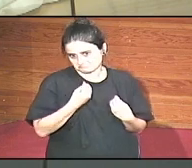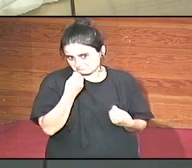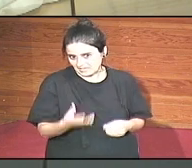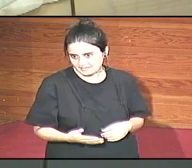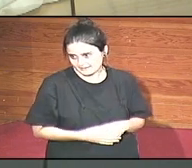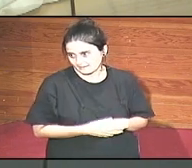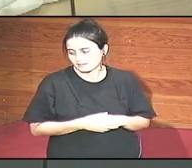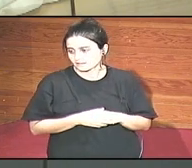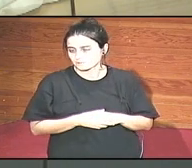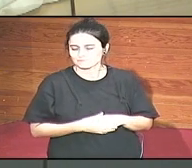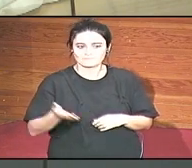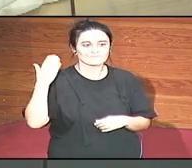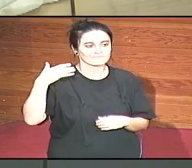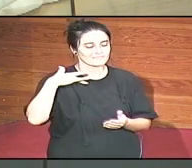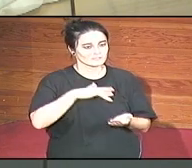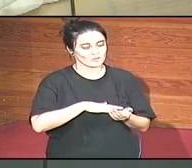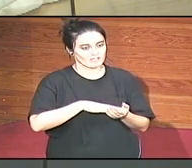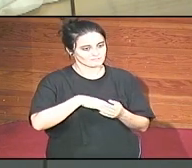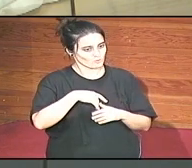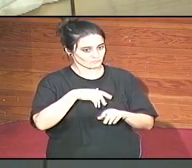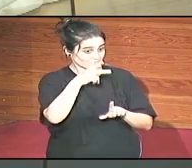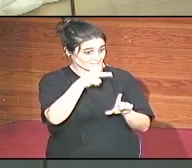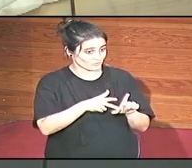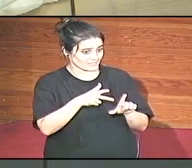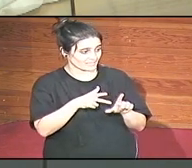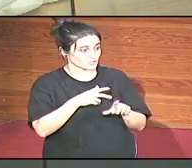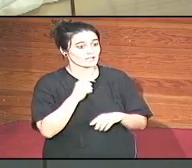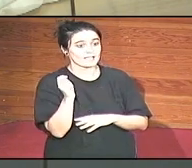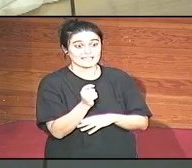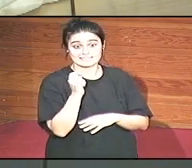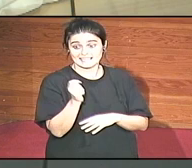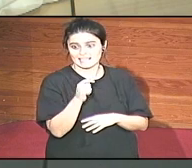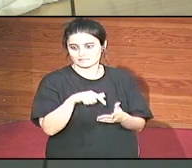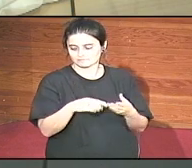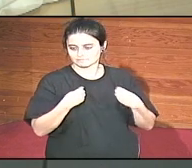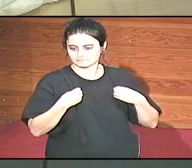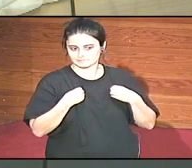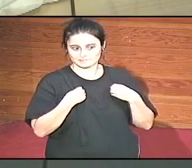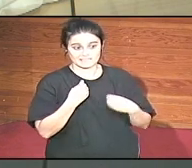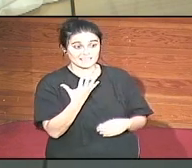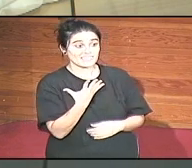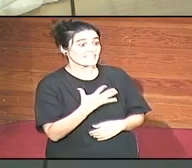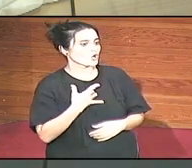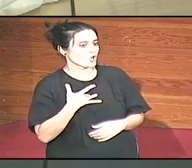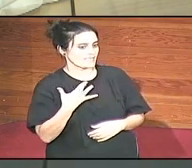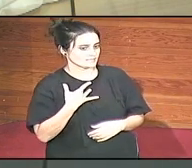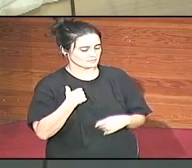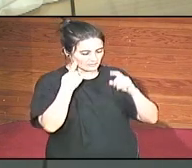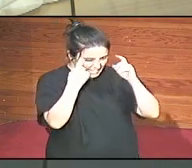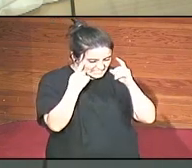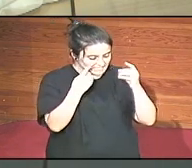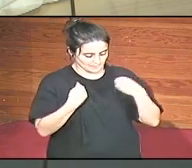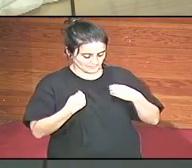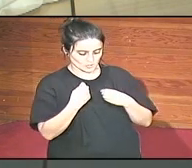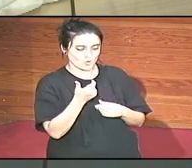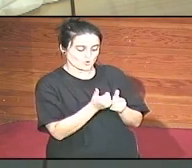una vez hice un reportaje en kenia en el que intente vivir durante 5 días con un móvil sin tocar y